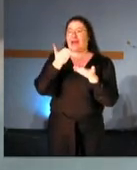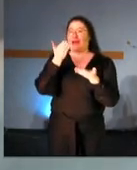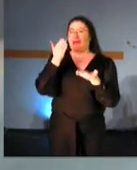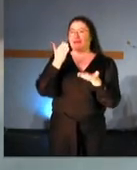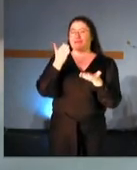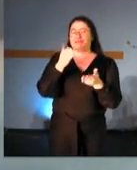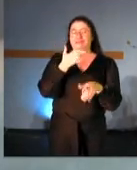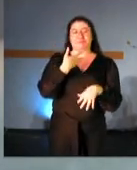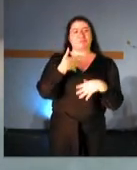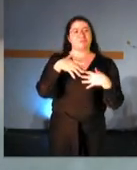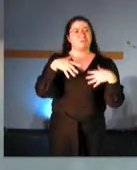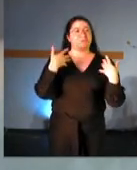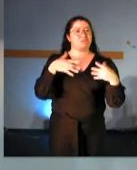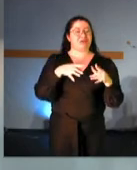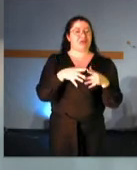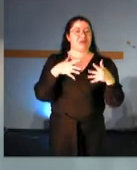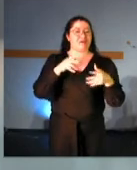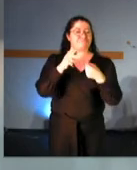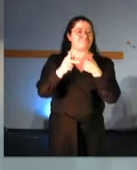gigante militar desproporcionado,